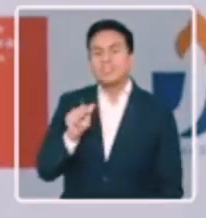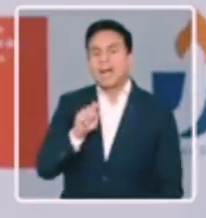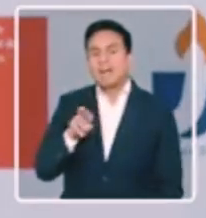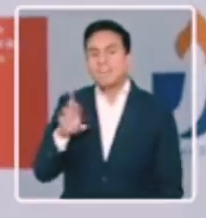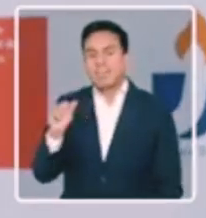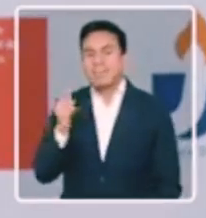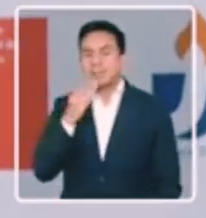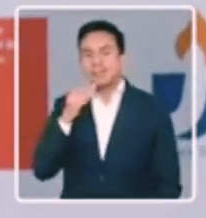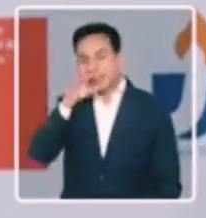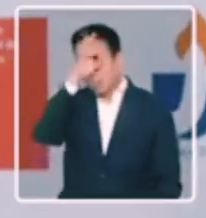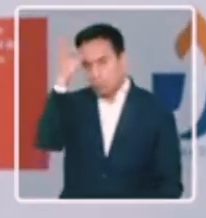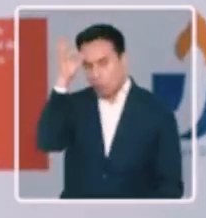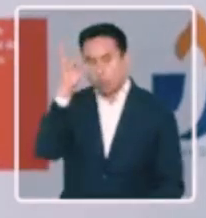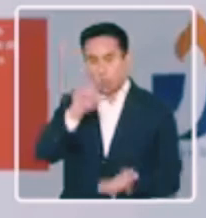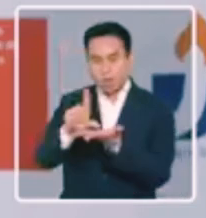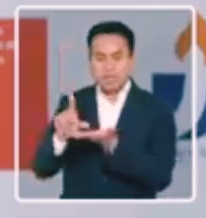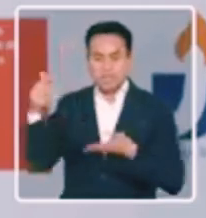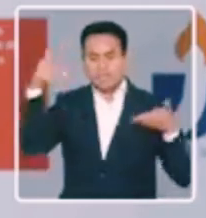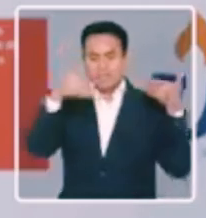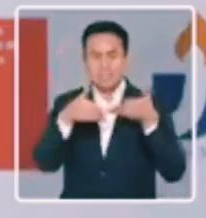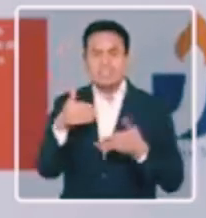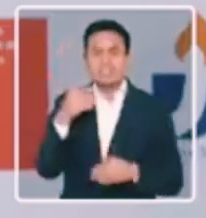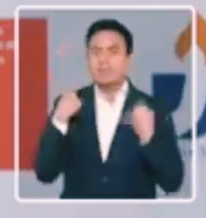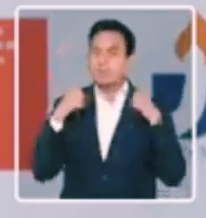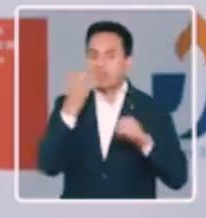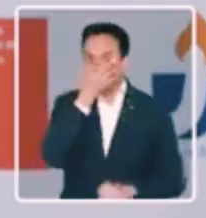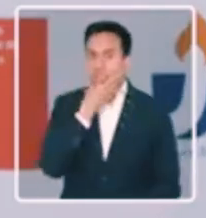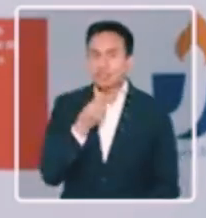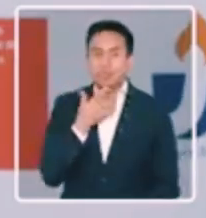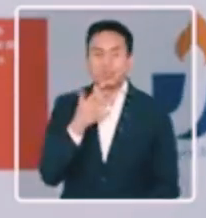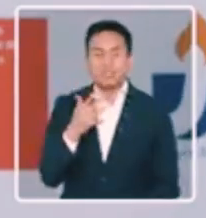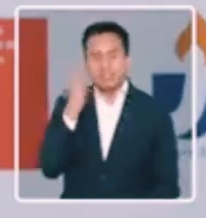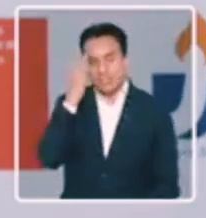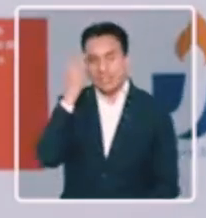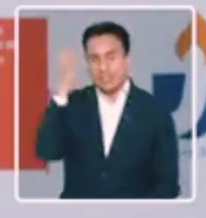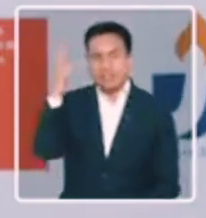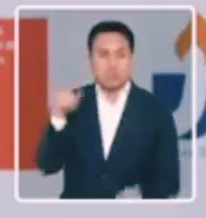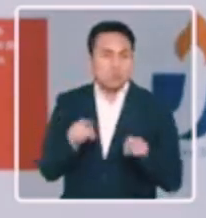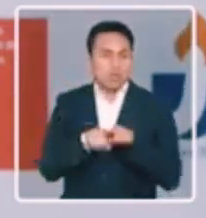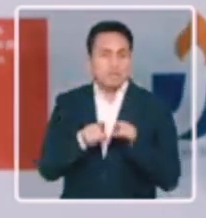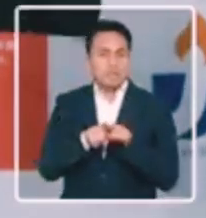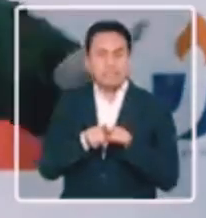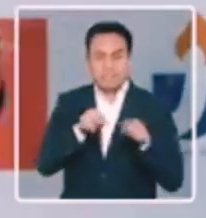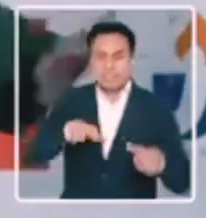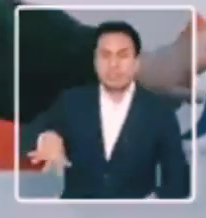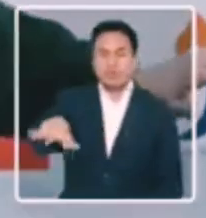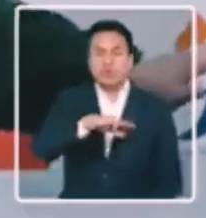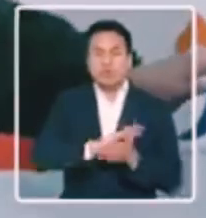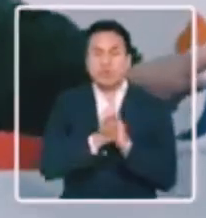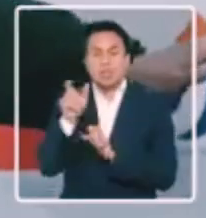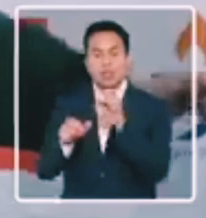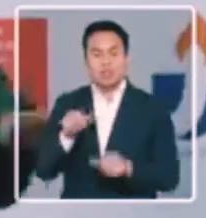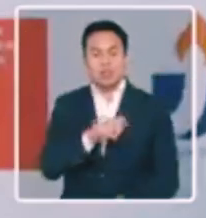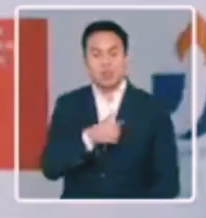temuco es muy bonito del deporte porque el talento El Talento está Igualmente distribuido en toda la